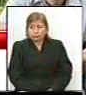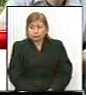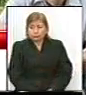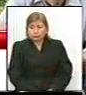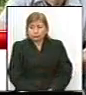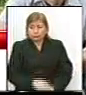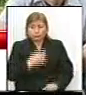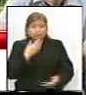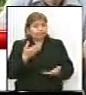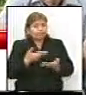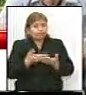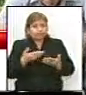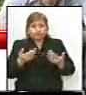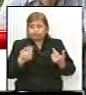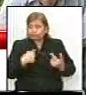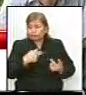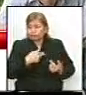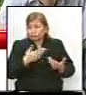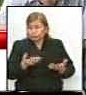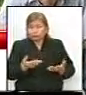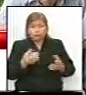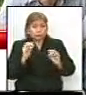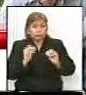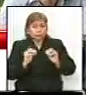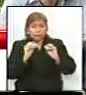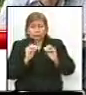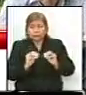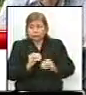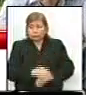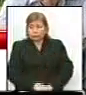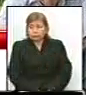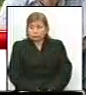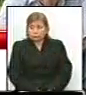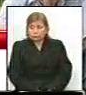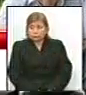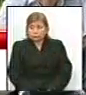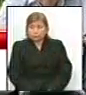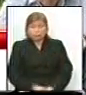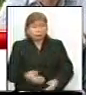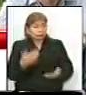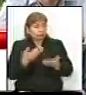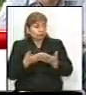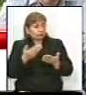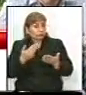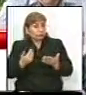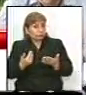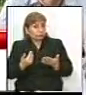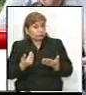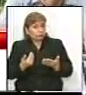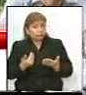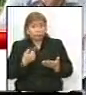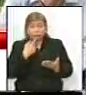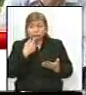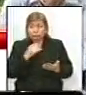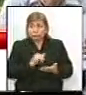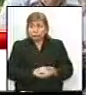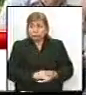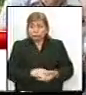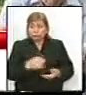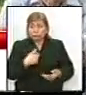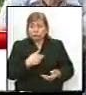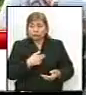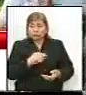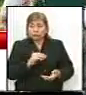son 2 años y hasta ahorita no culminan esta instalación. Lo que queremos es que cuanto antes se pueda concretar esa instalación con toda